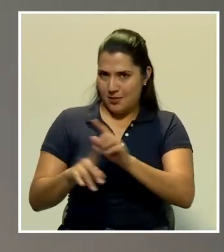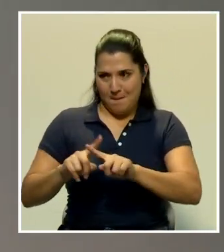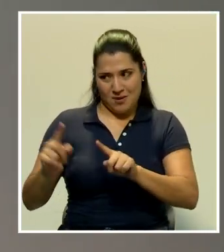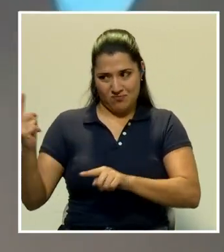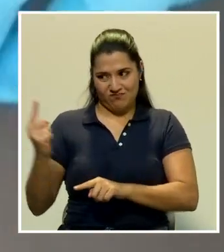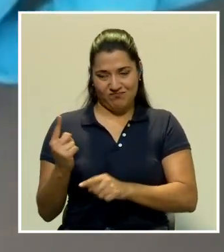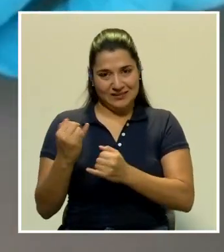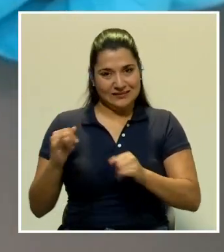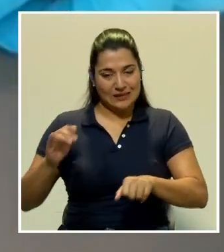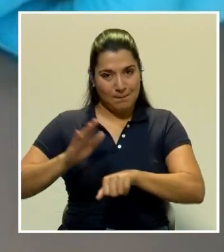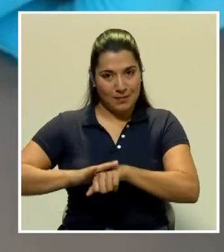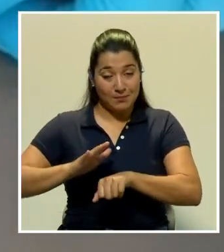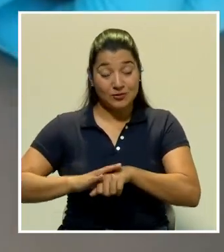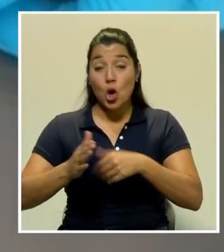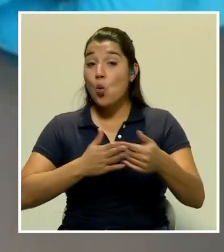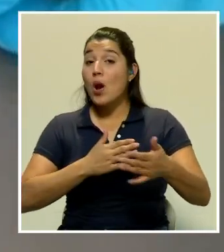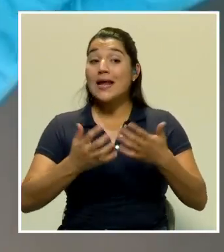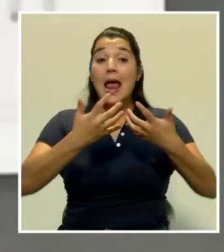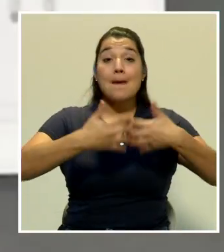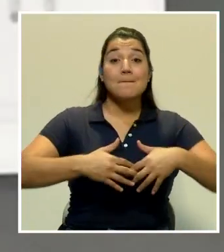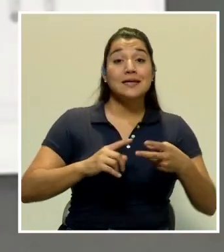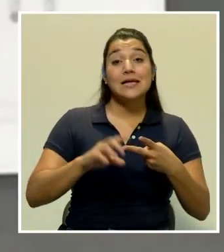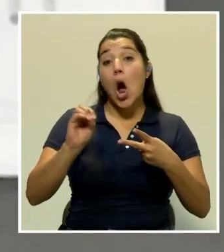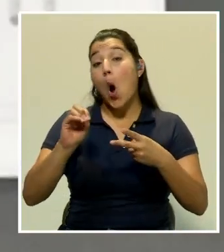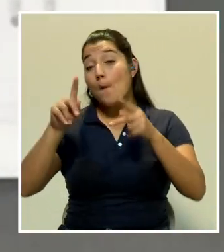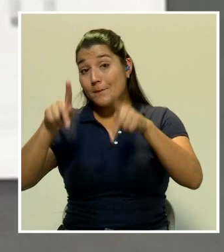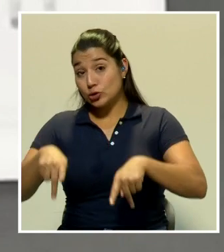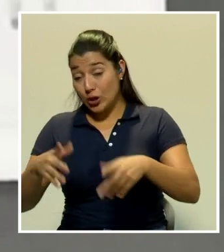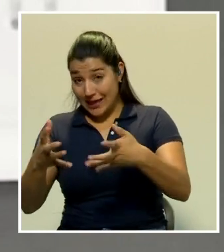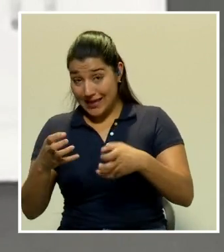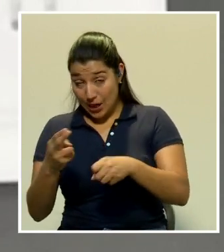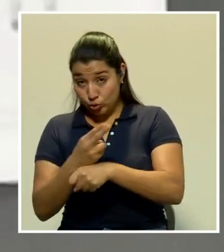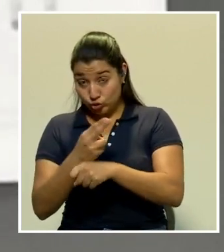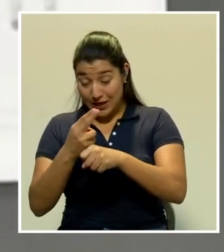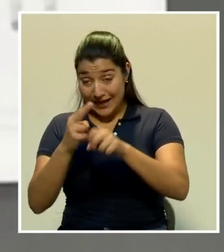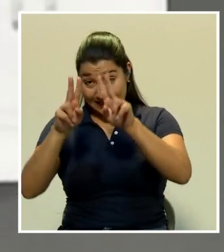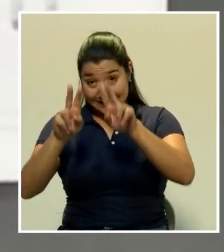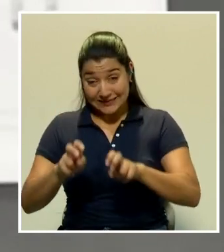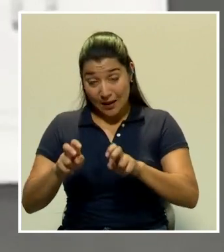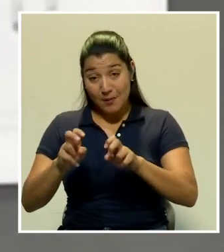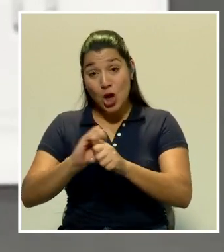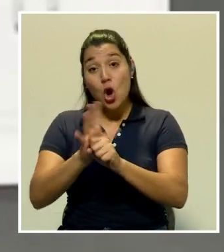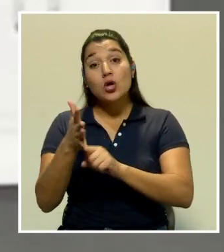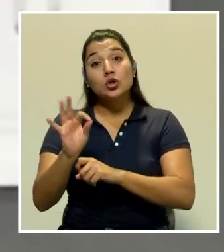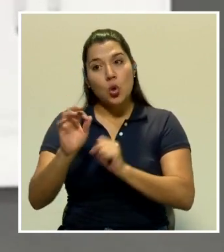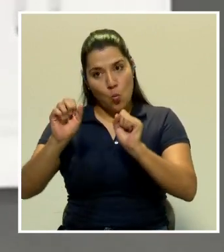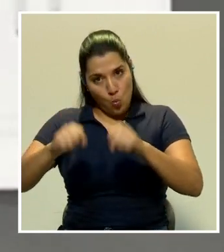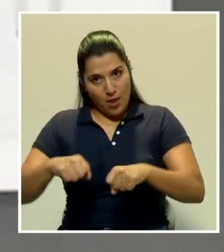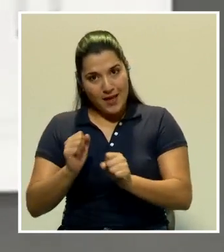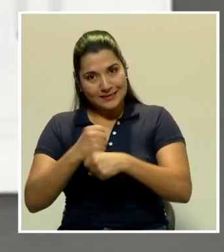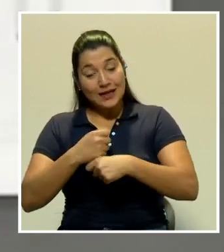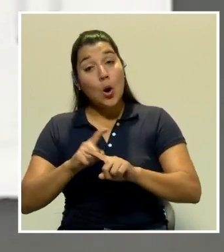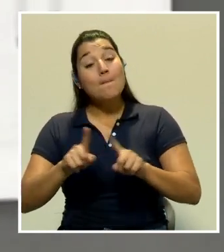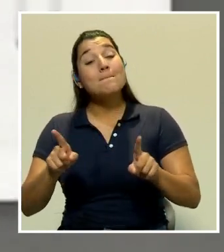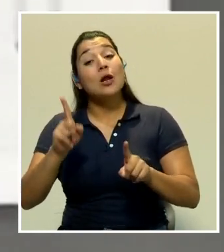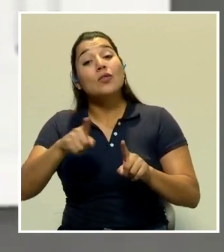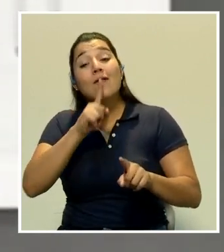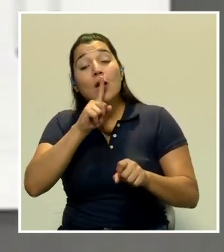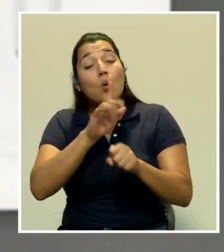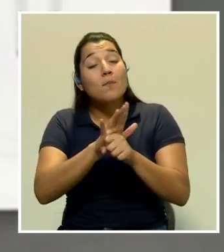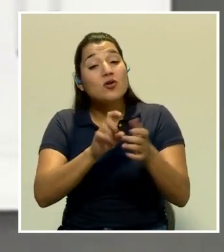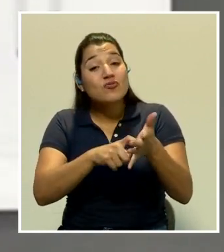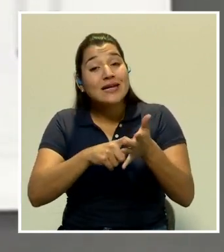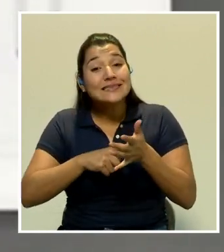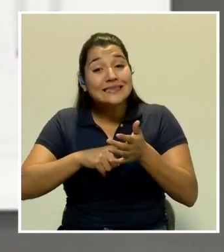que cualquier empresa o persona que desee inscribir pruebas COVID-19 puede gestionarlo, cumpliendo los requisitos de registro sanitario